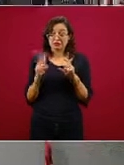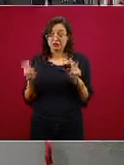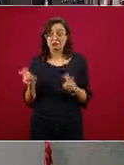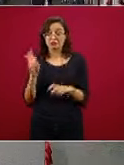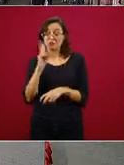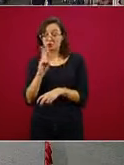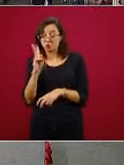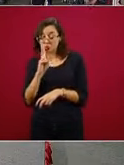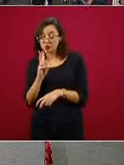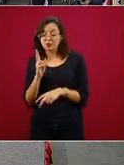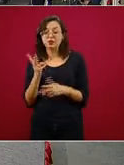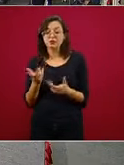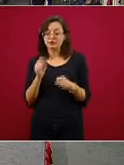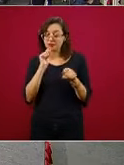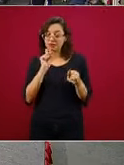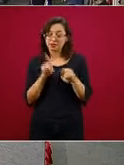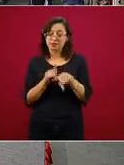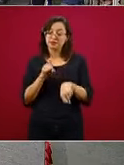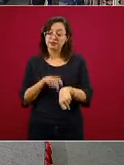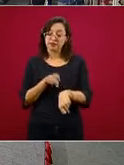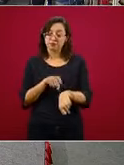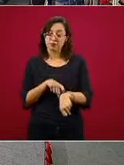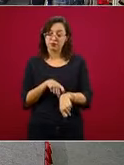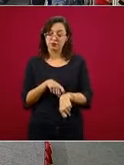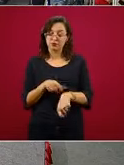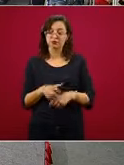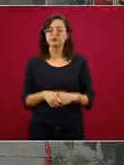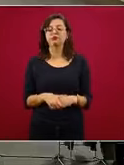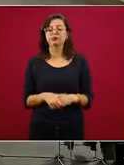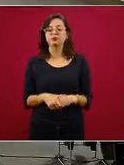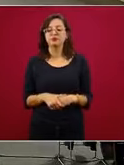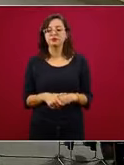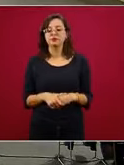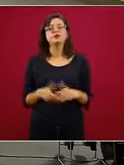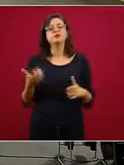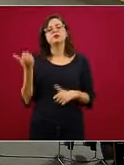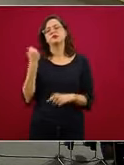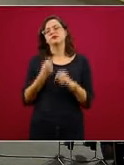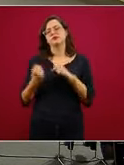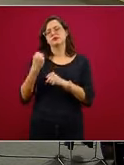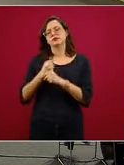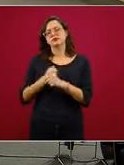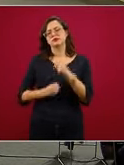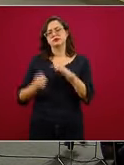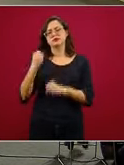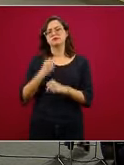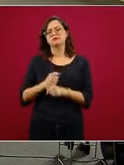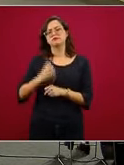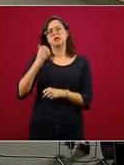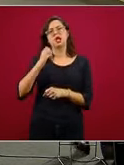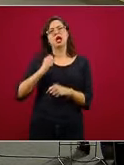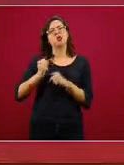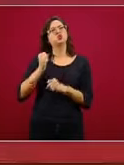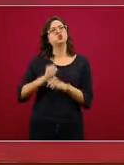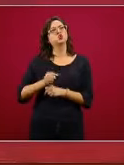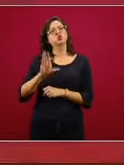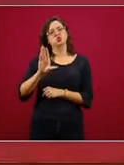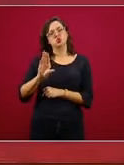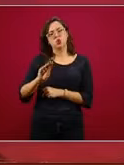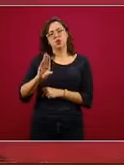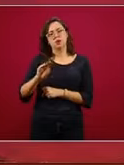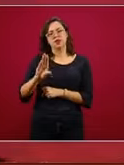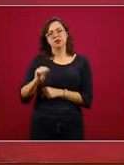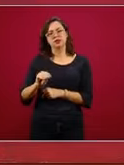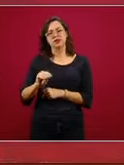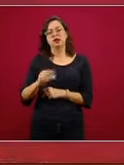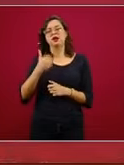financieros, es también un asunto de tiempos. Este procedimiento se conoce desde hace mucho tiempo. En los años 90, cuando